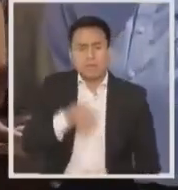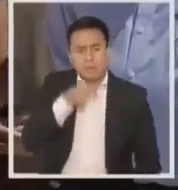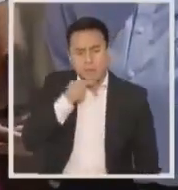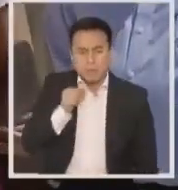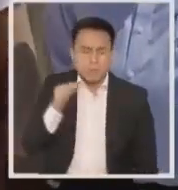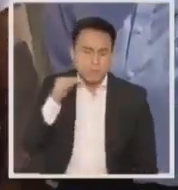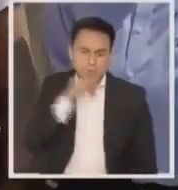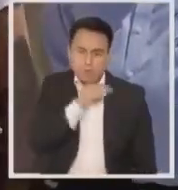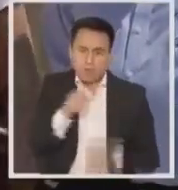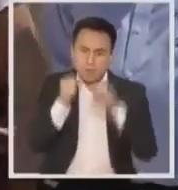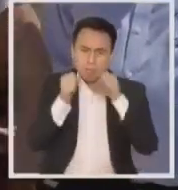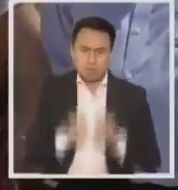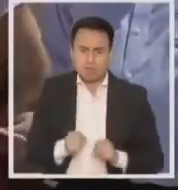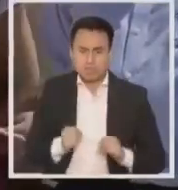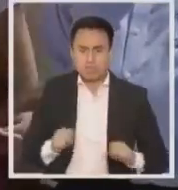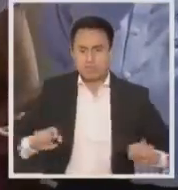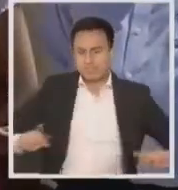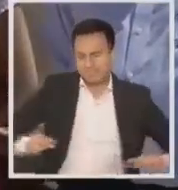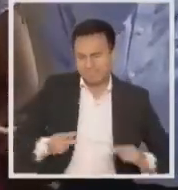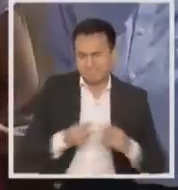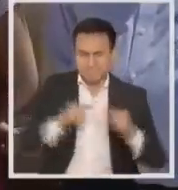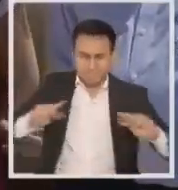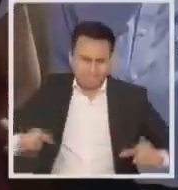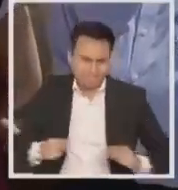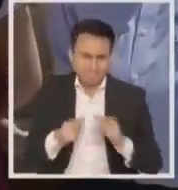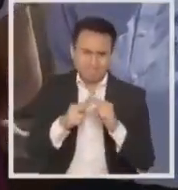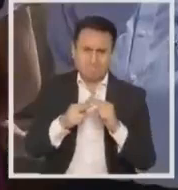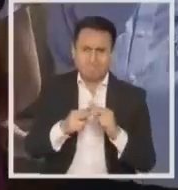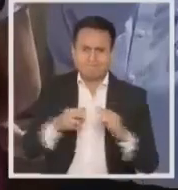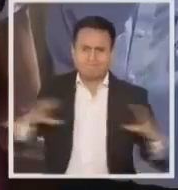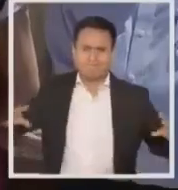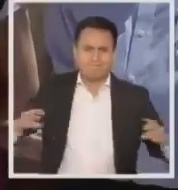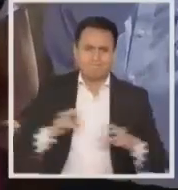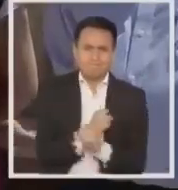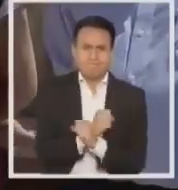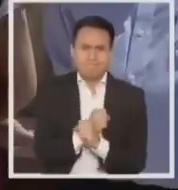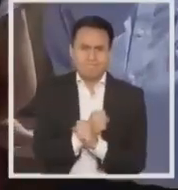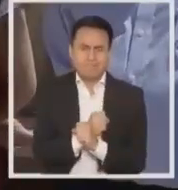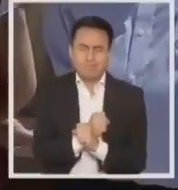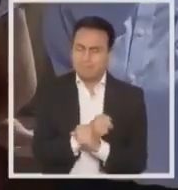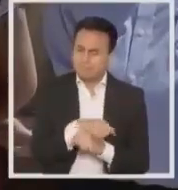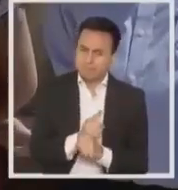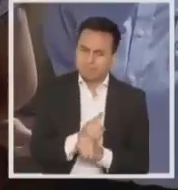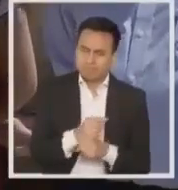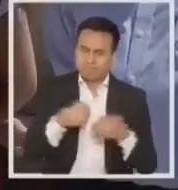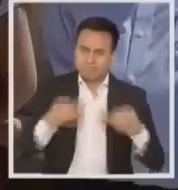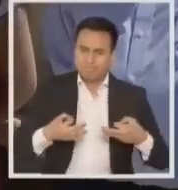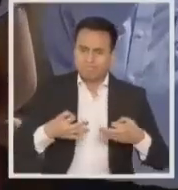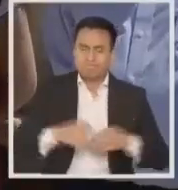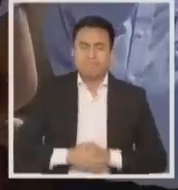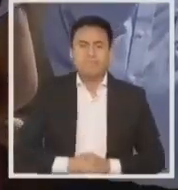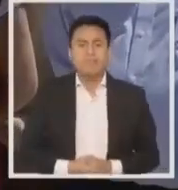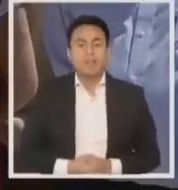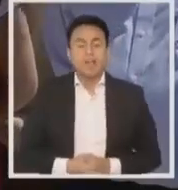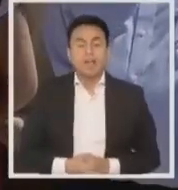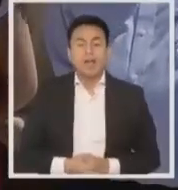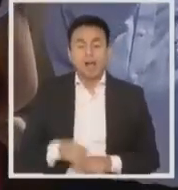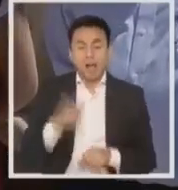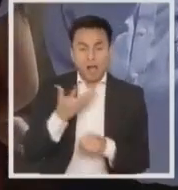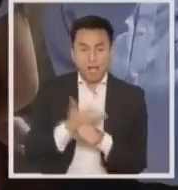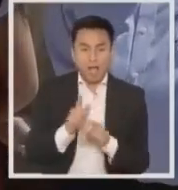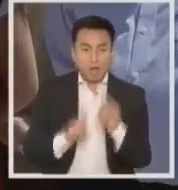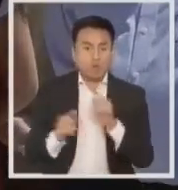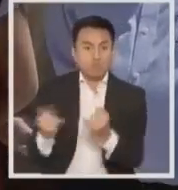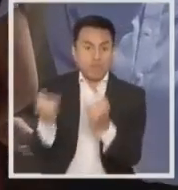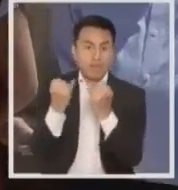que sea posible para reconstruir con la máxima velocidad. Con la máxima velocidad. Hay